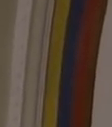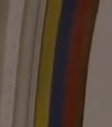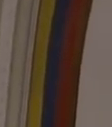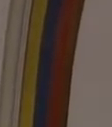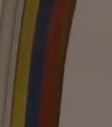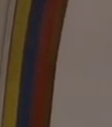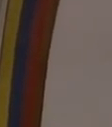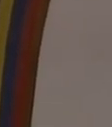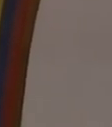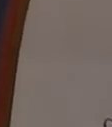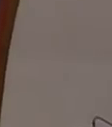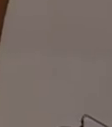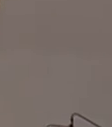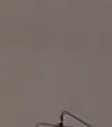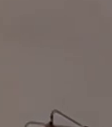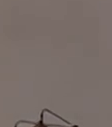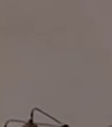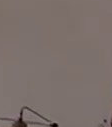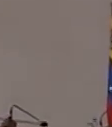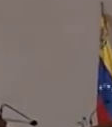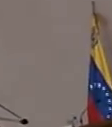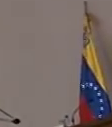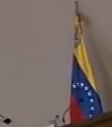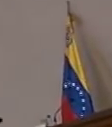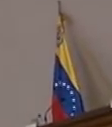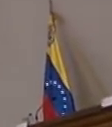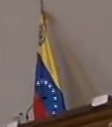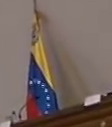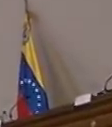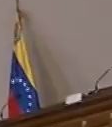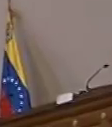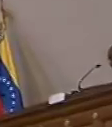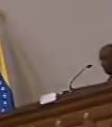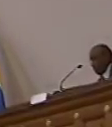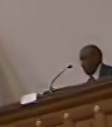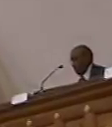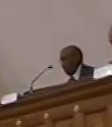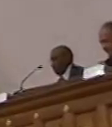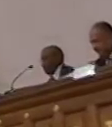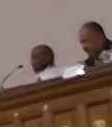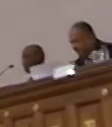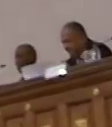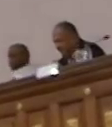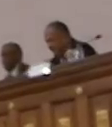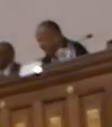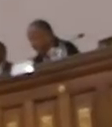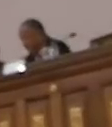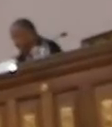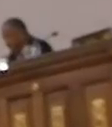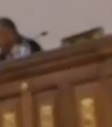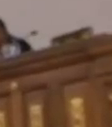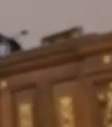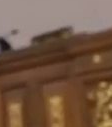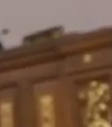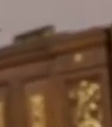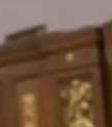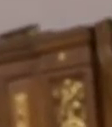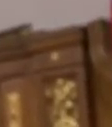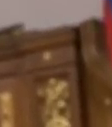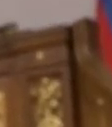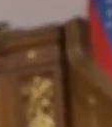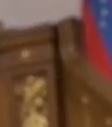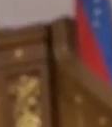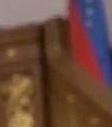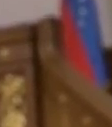fue aprobada la ley constitucional de la unidad tributaria sancionatoria. Con el voto unánime, los